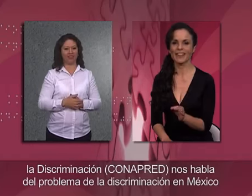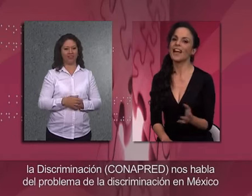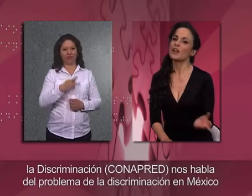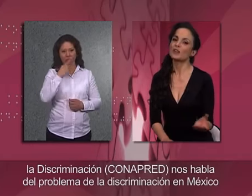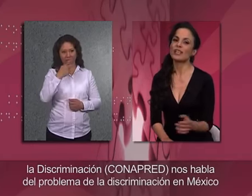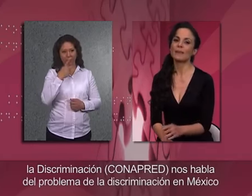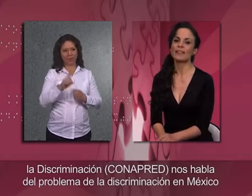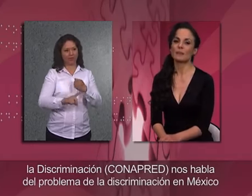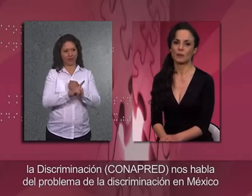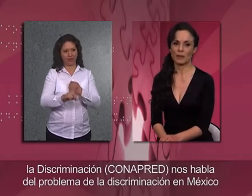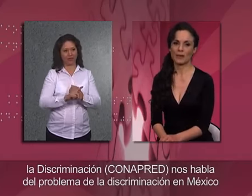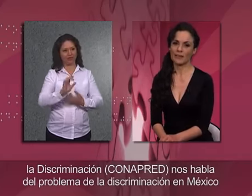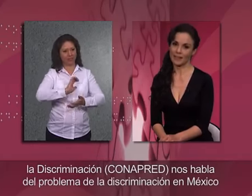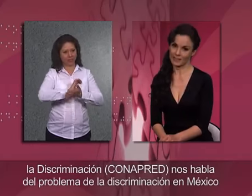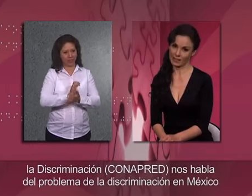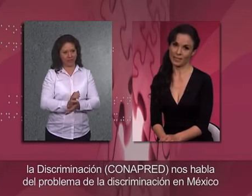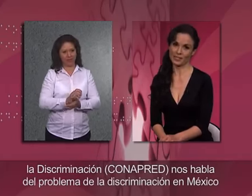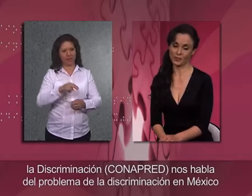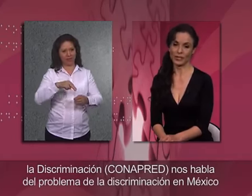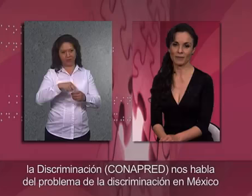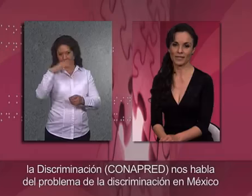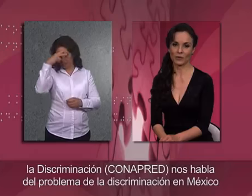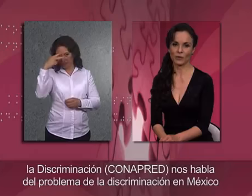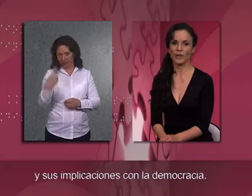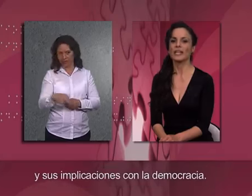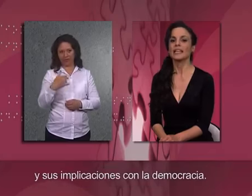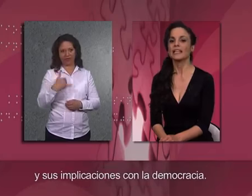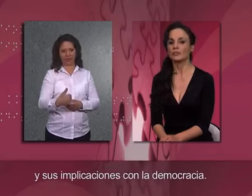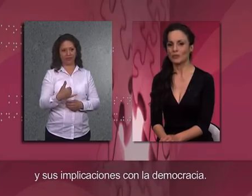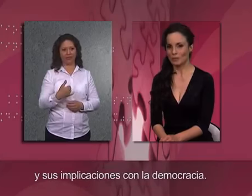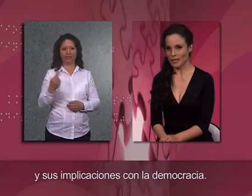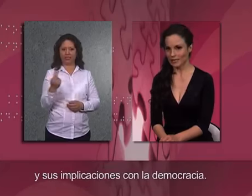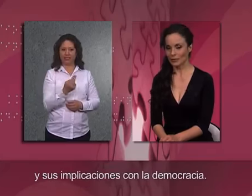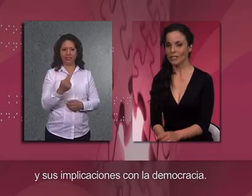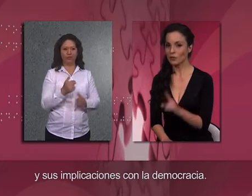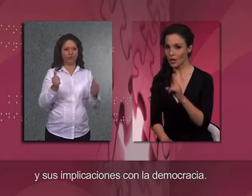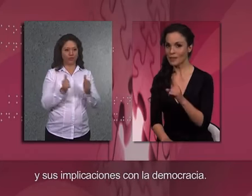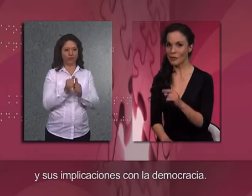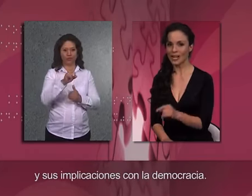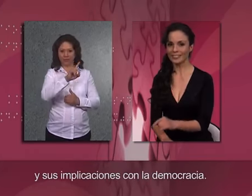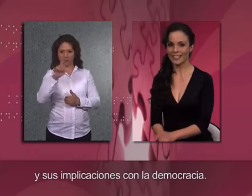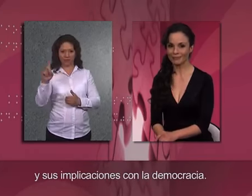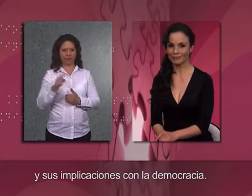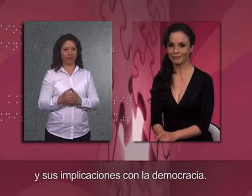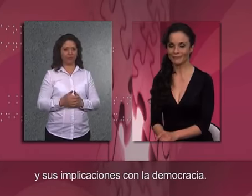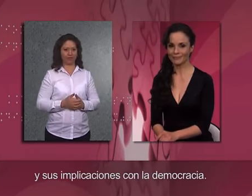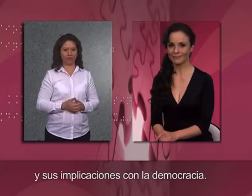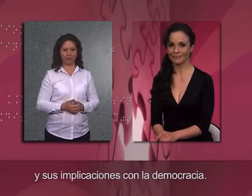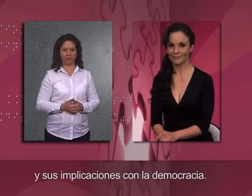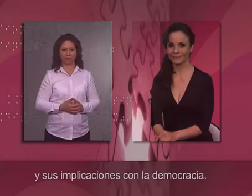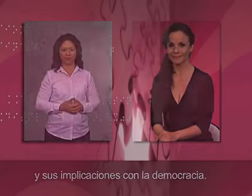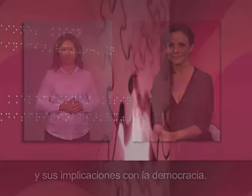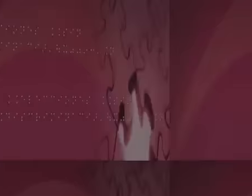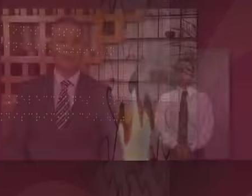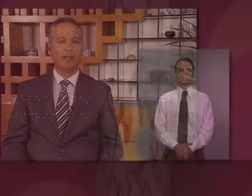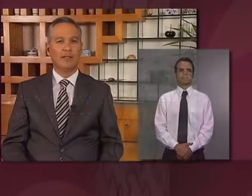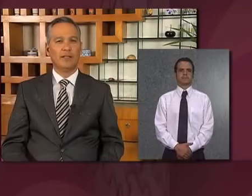CONAPRED, nos habla del problema de la discriminación en México y sus implicaciones con la democracia.